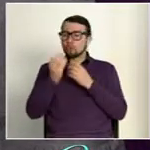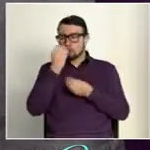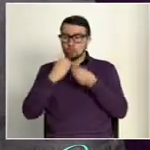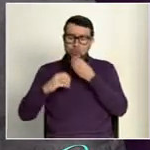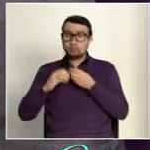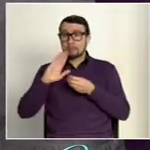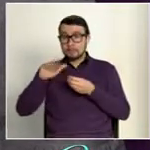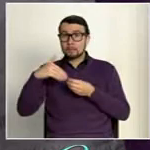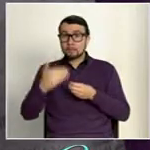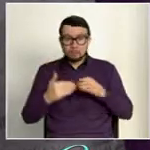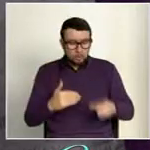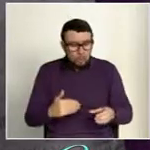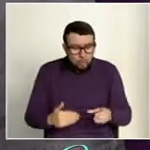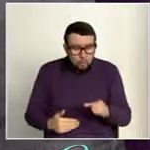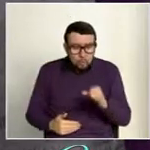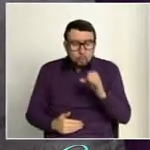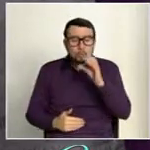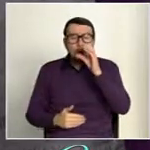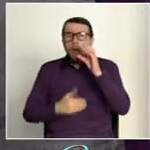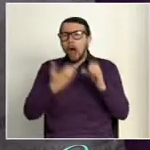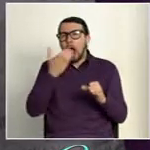eso las estadísticas de obesidad